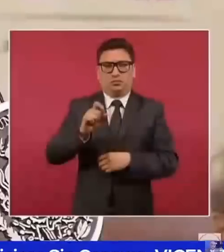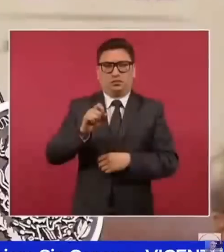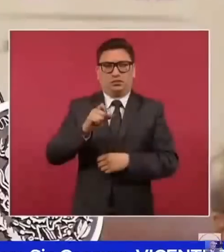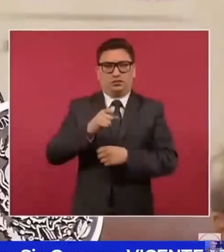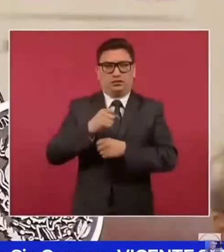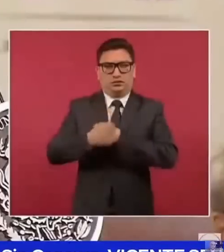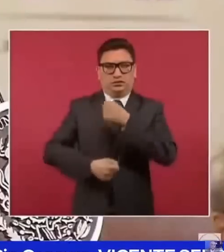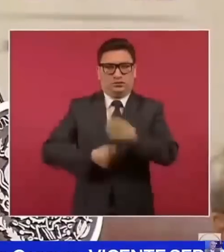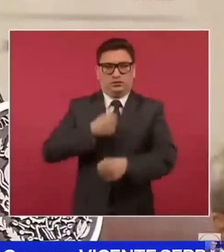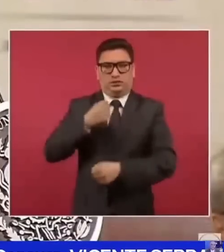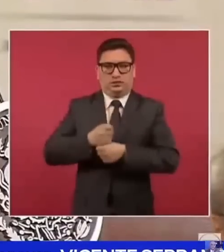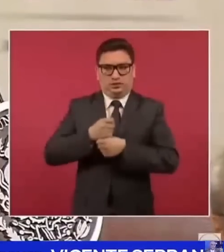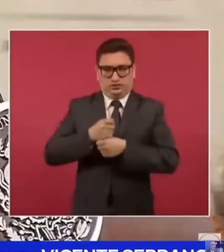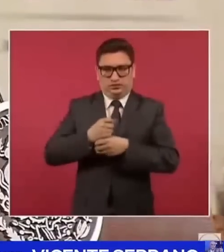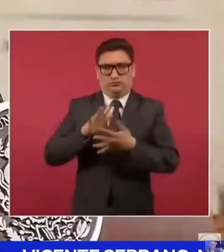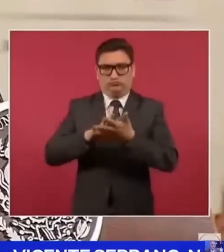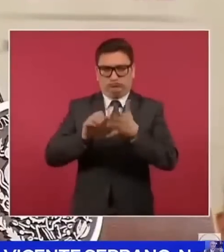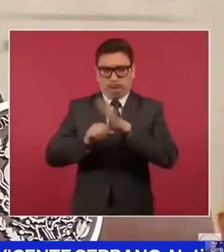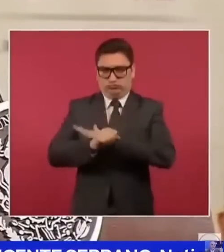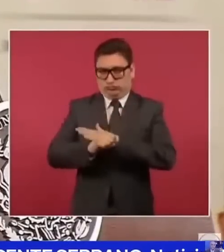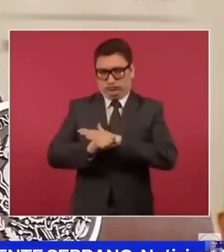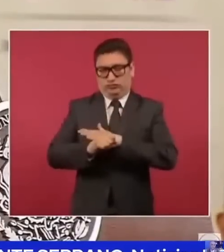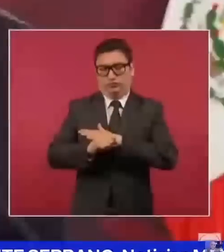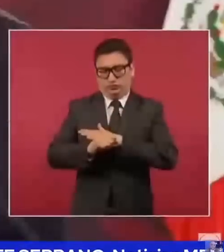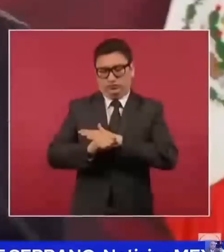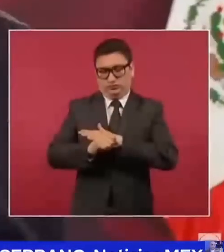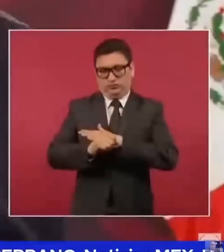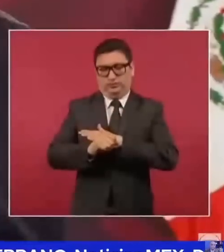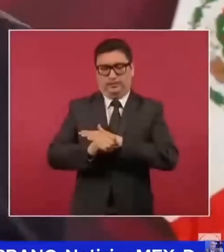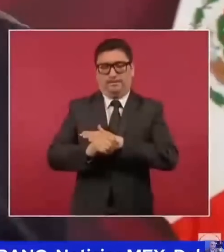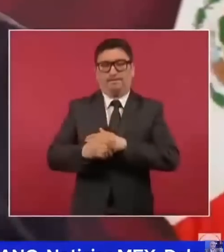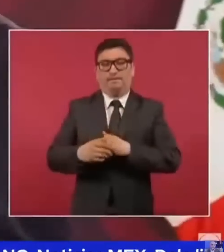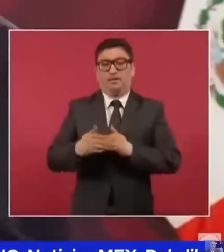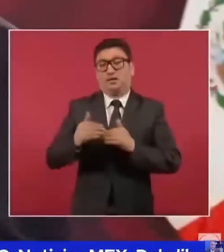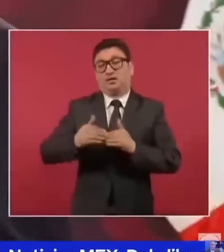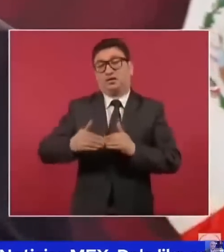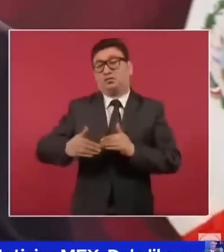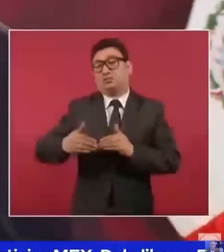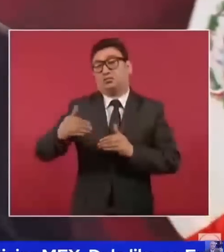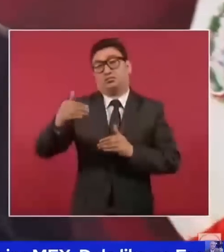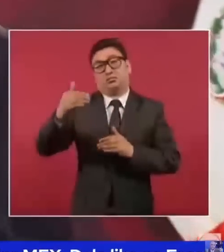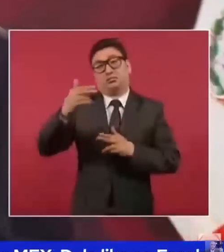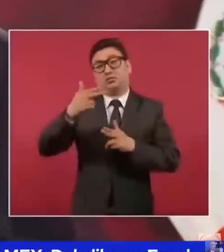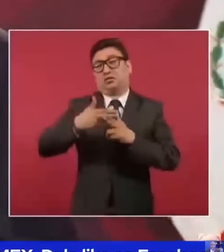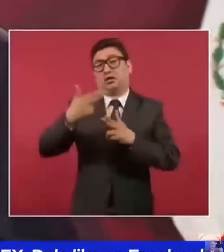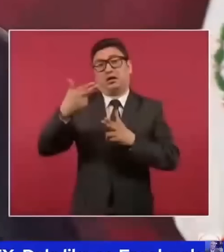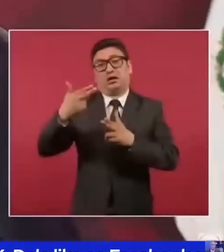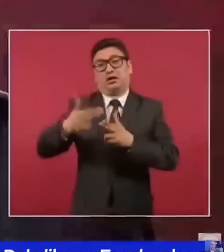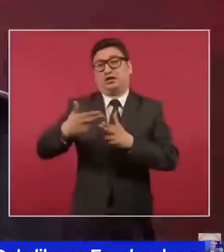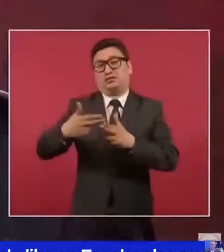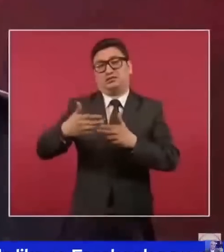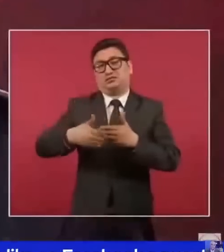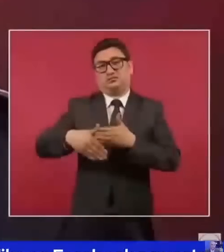años como mínimo de cárcel hasta pena perpetua.